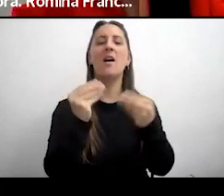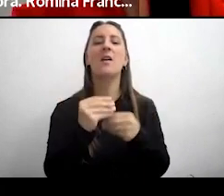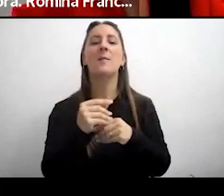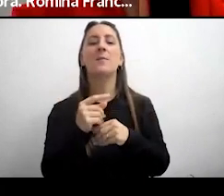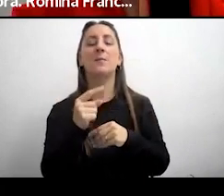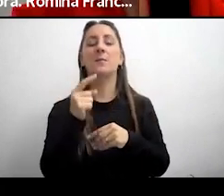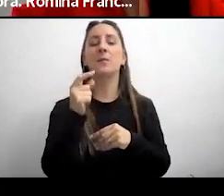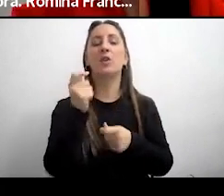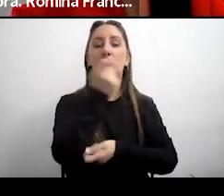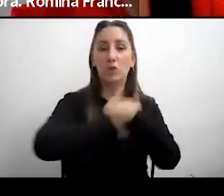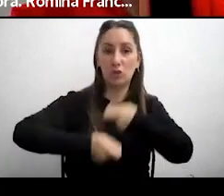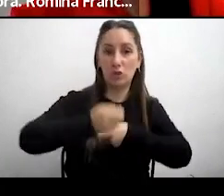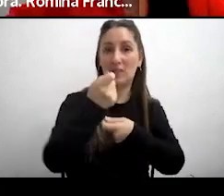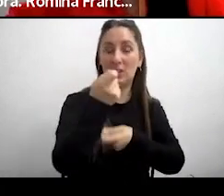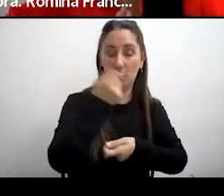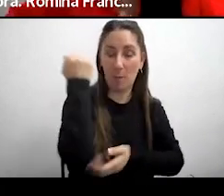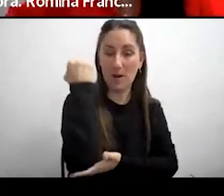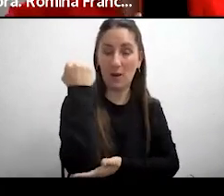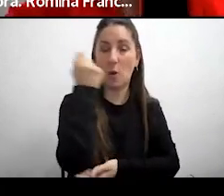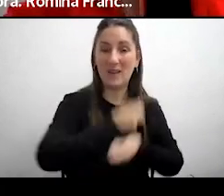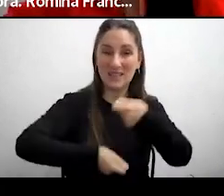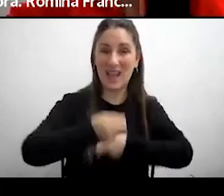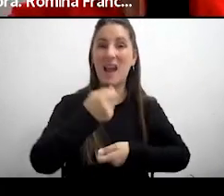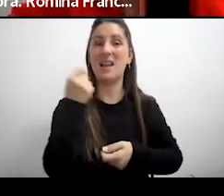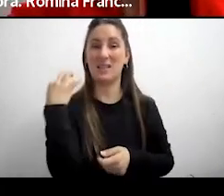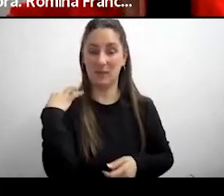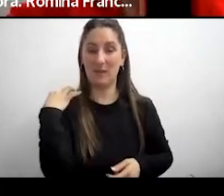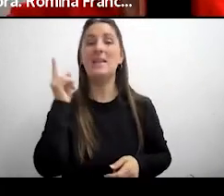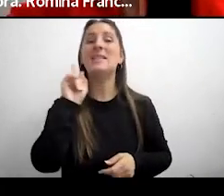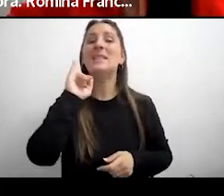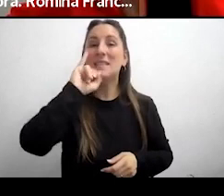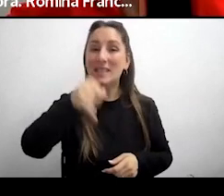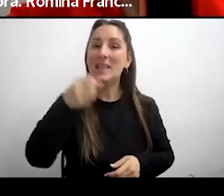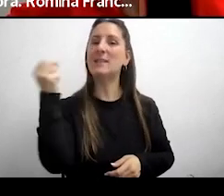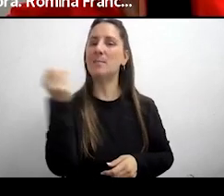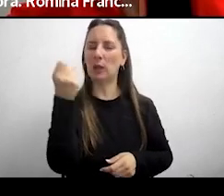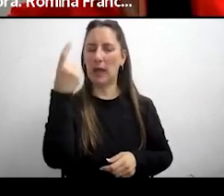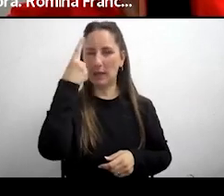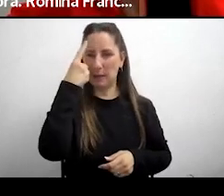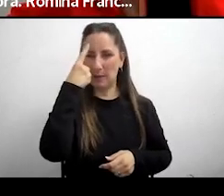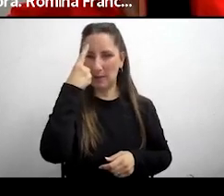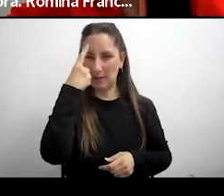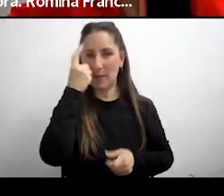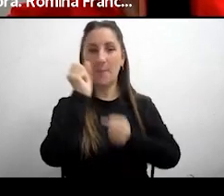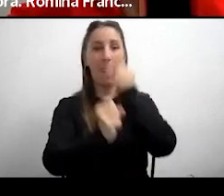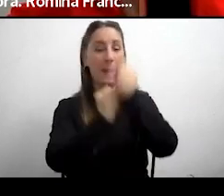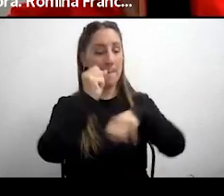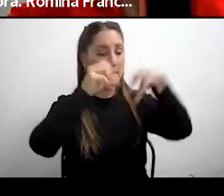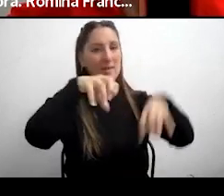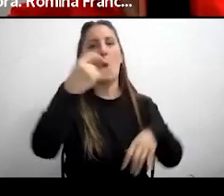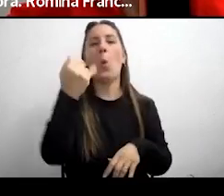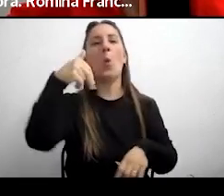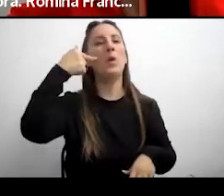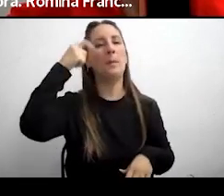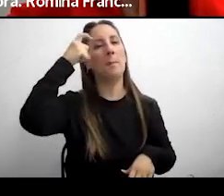y Comercial, pero sí tenemos que tener en cuenta que las empresas unipersonales en